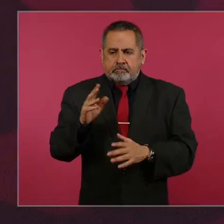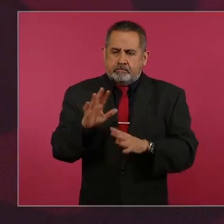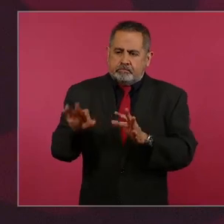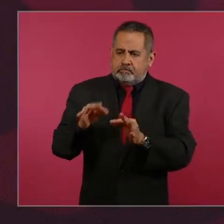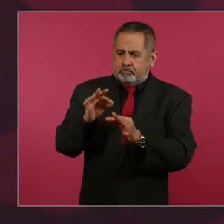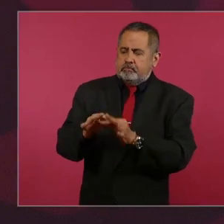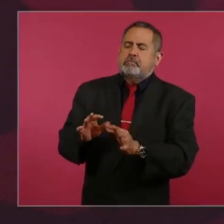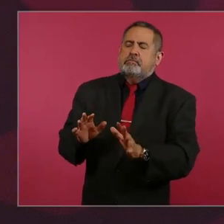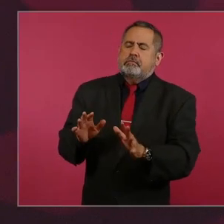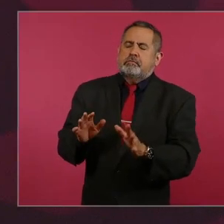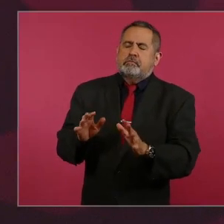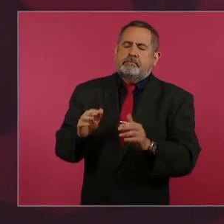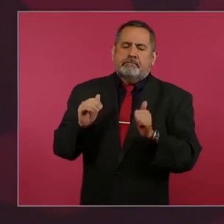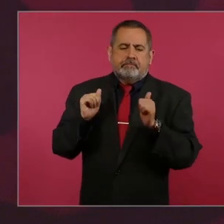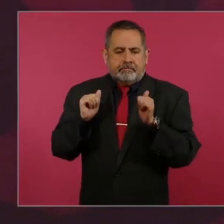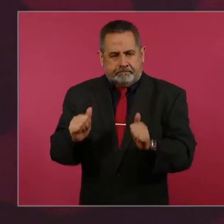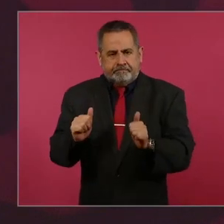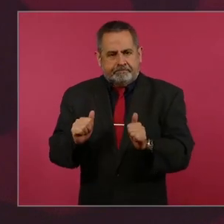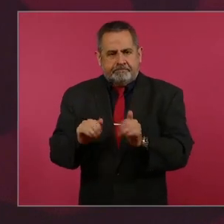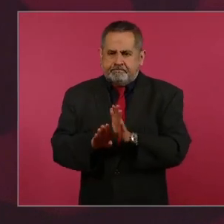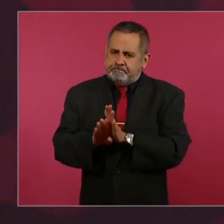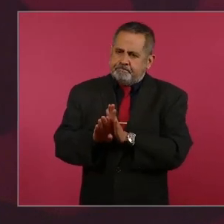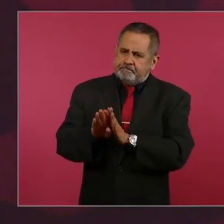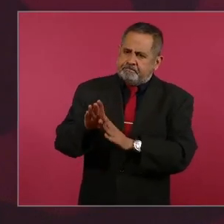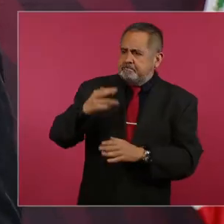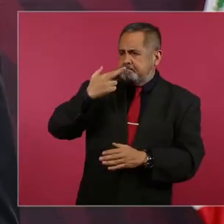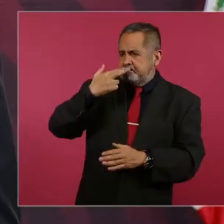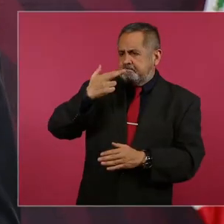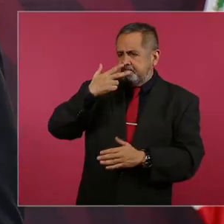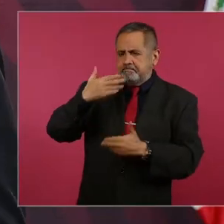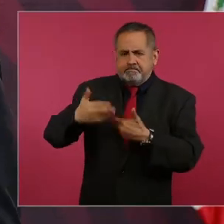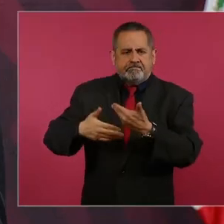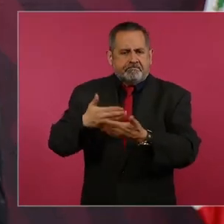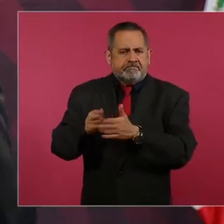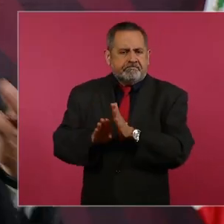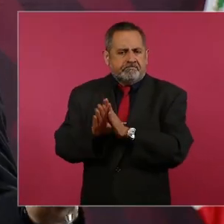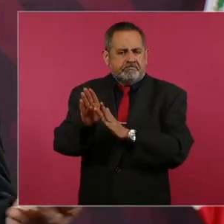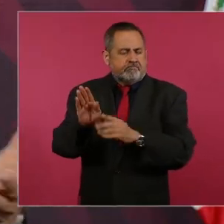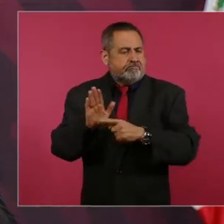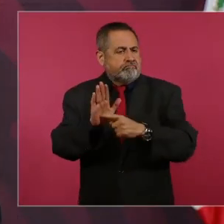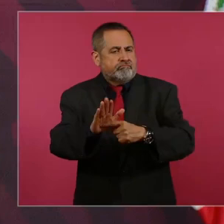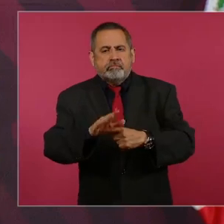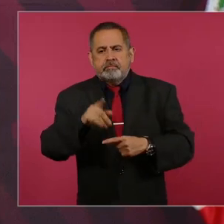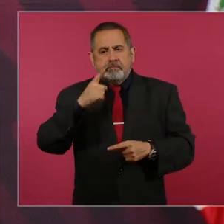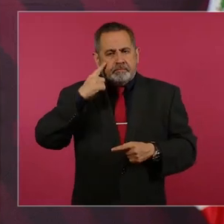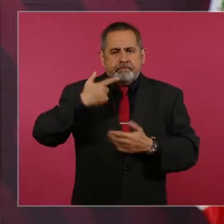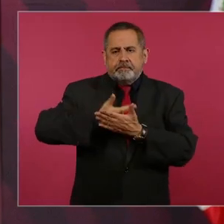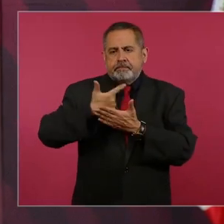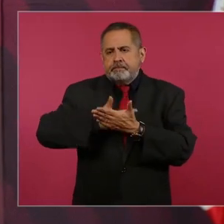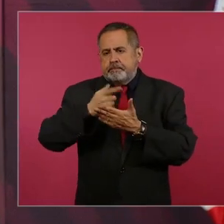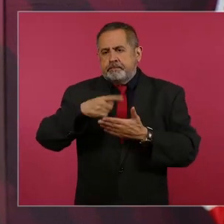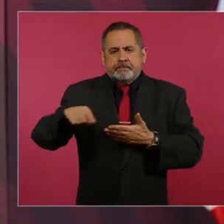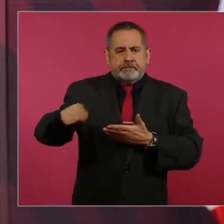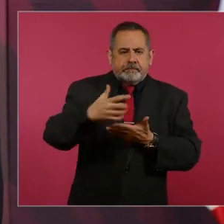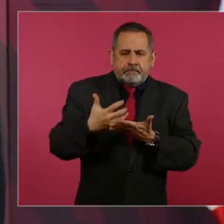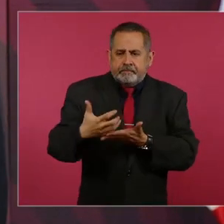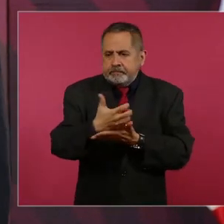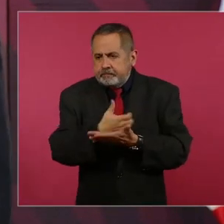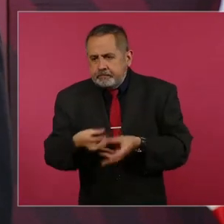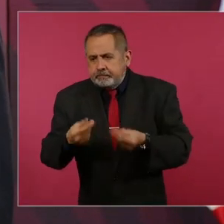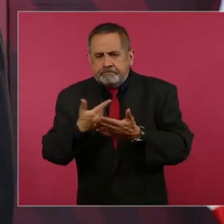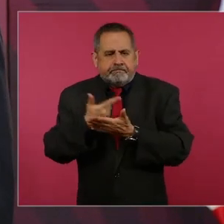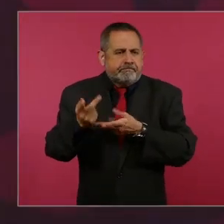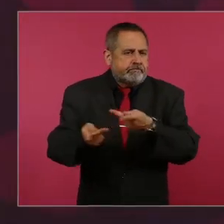se mostró en encuesta ingresos gastos